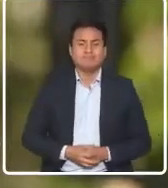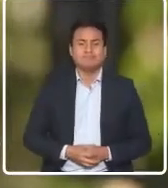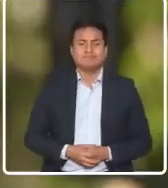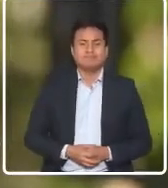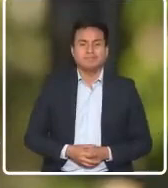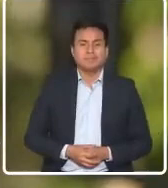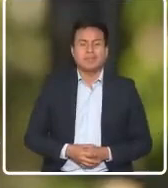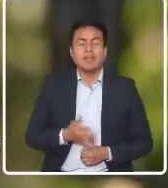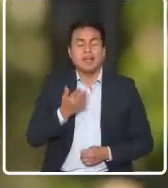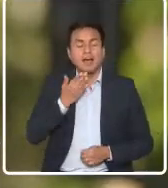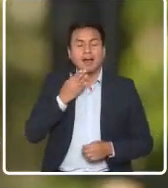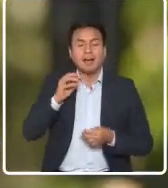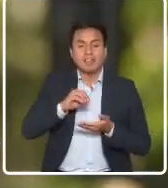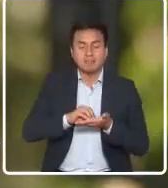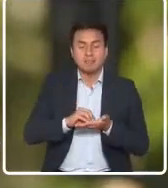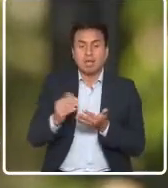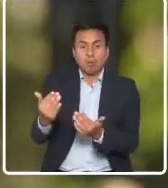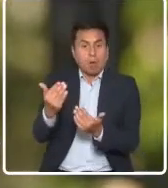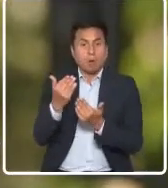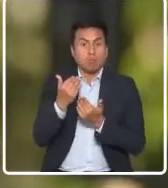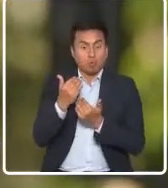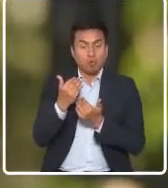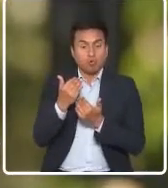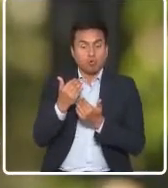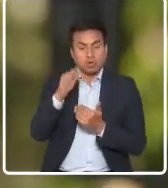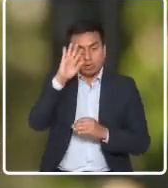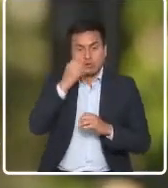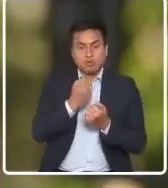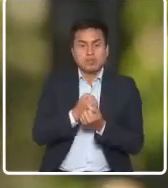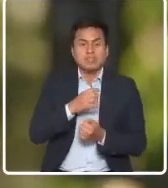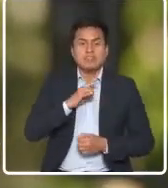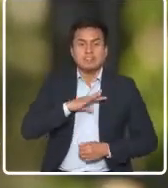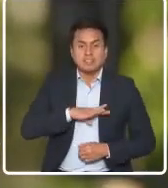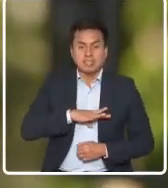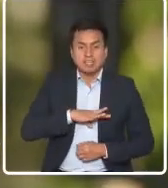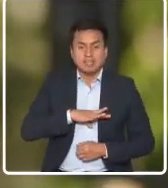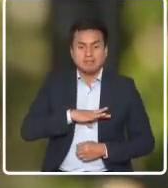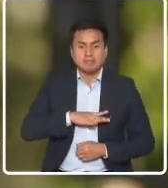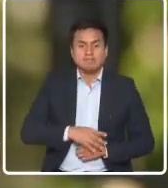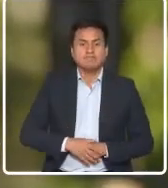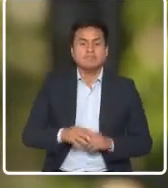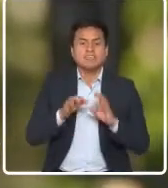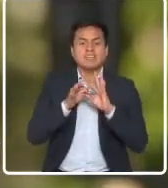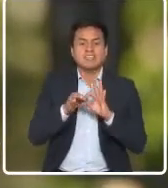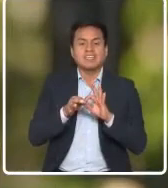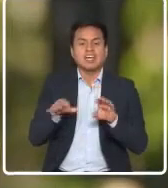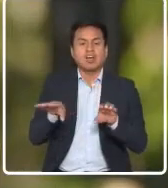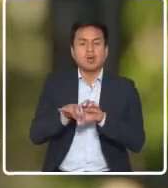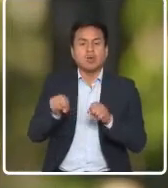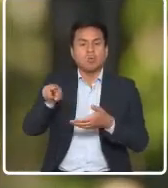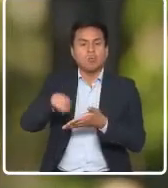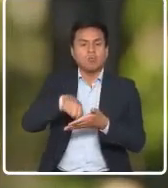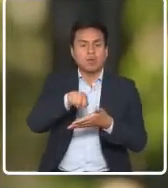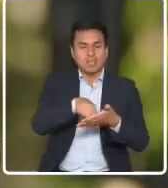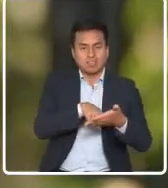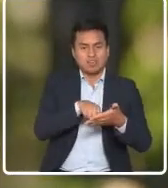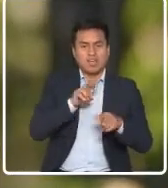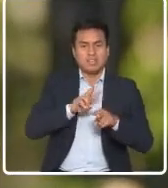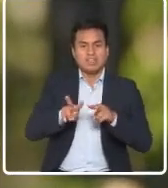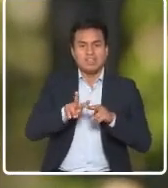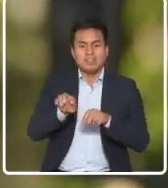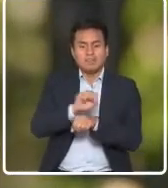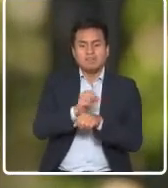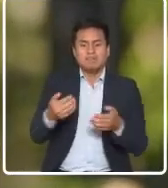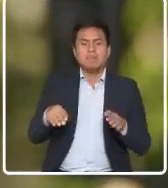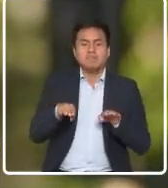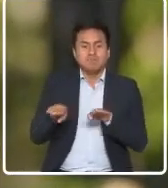Además, con el apoyo de Carabineros de Chile, gracias al convenio que tenemos para poder realizar